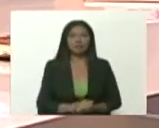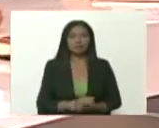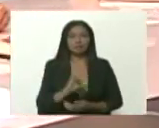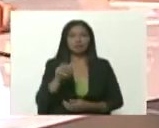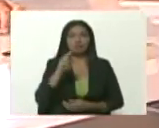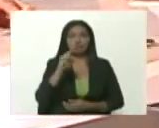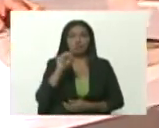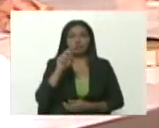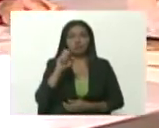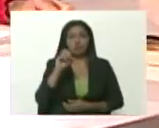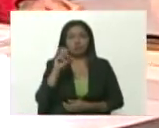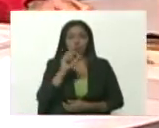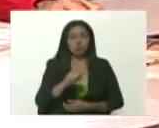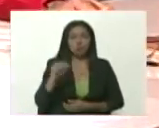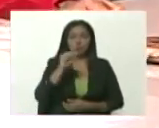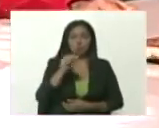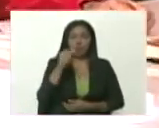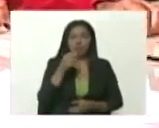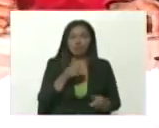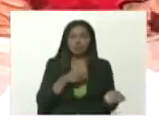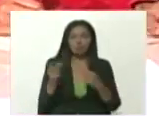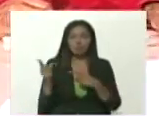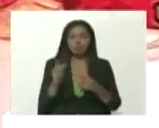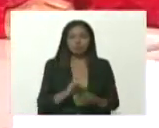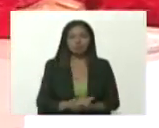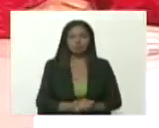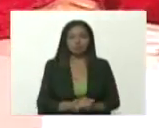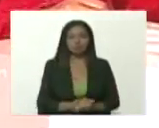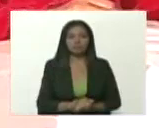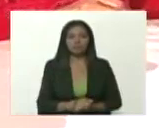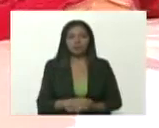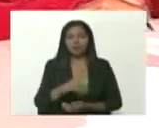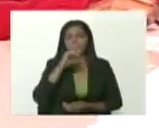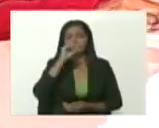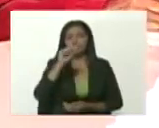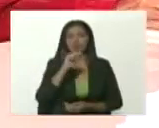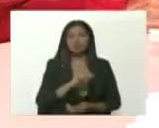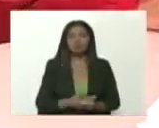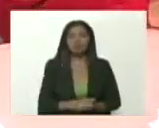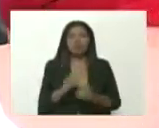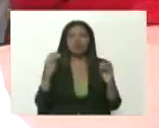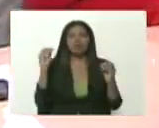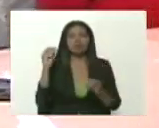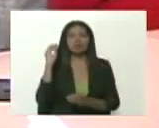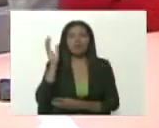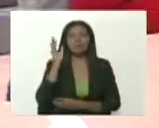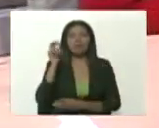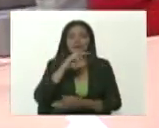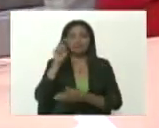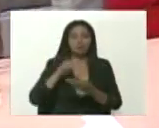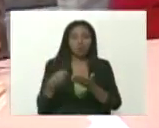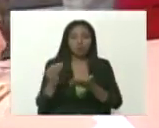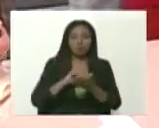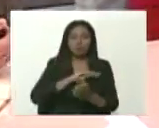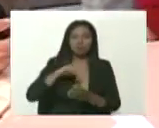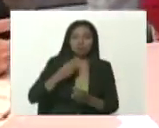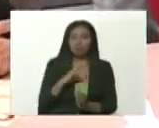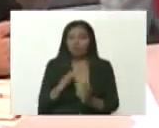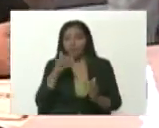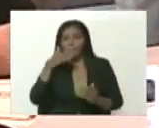Freites, arroba Junior Freites. Nicolás Maduro, la Asamblea Nacional será nuevamente del